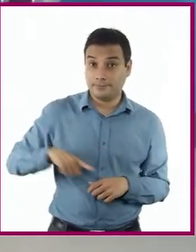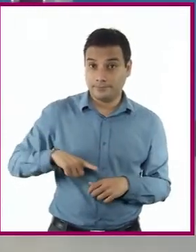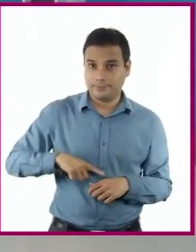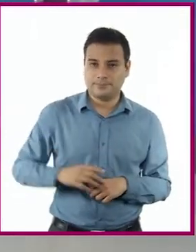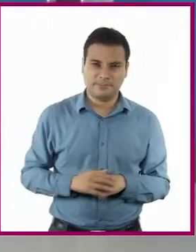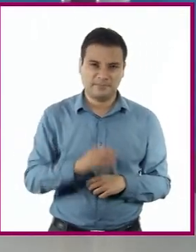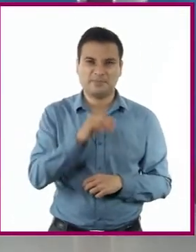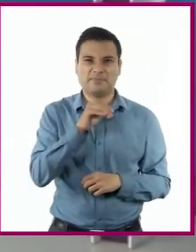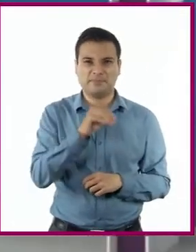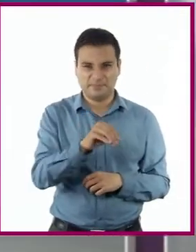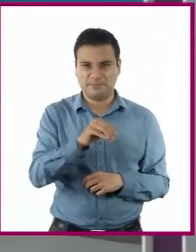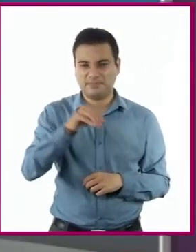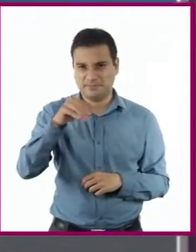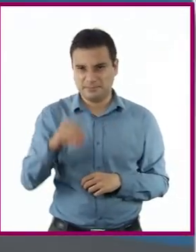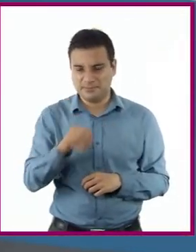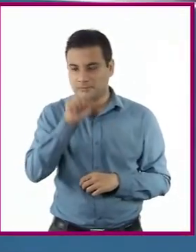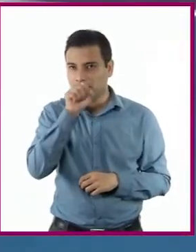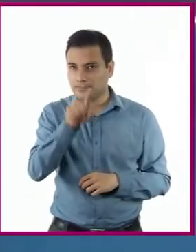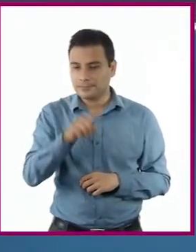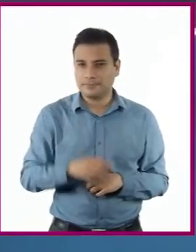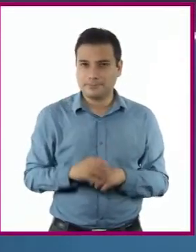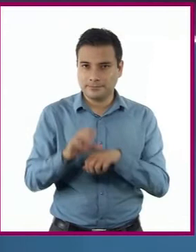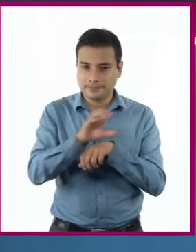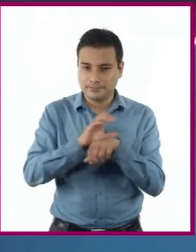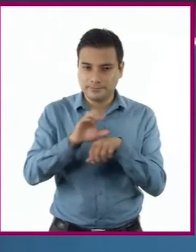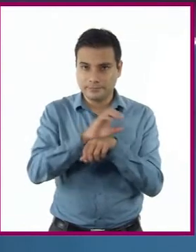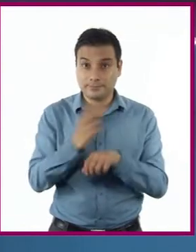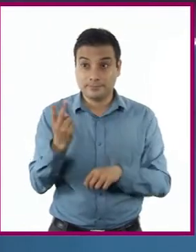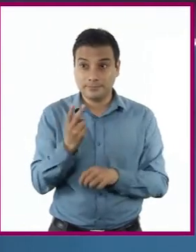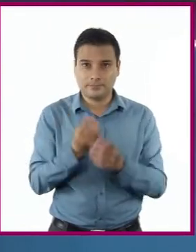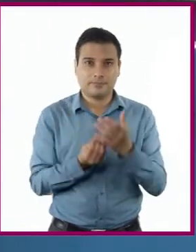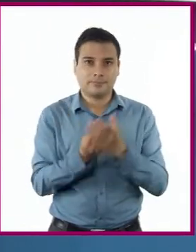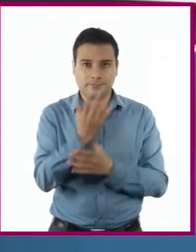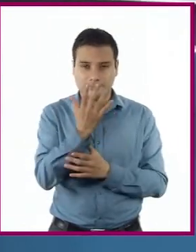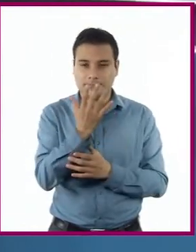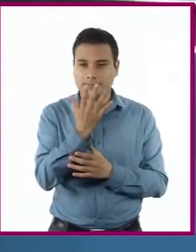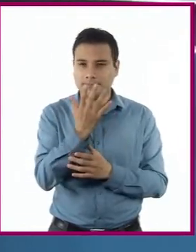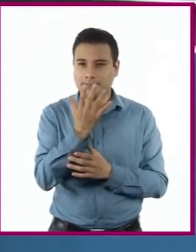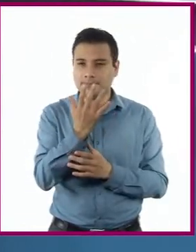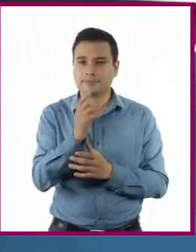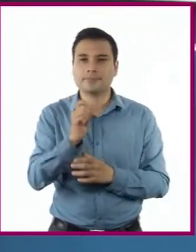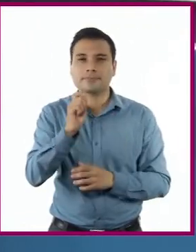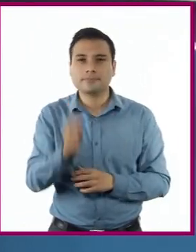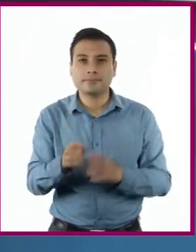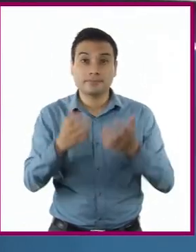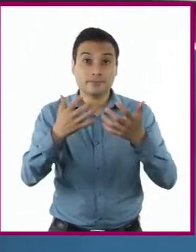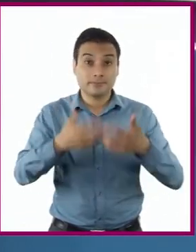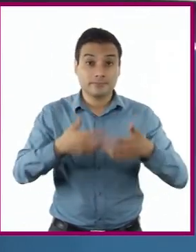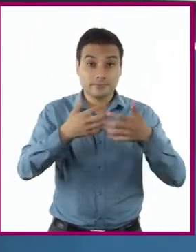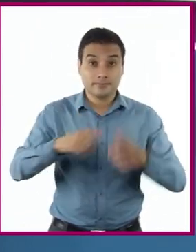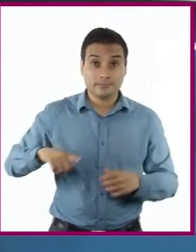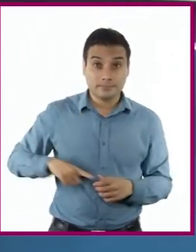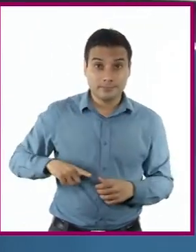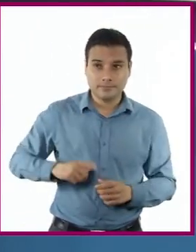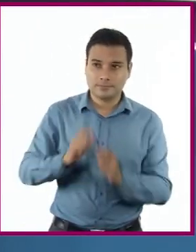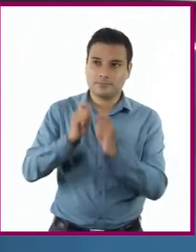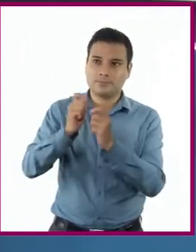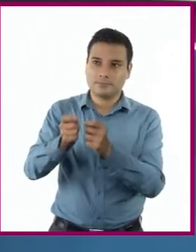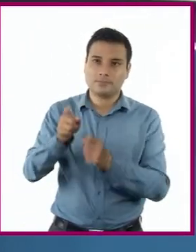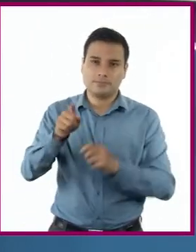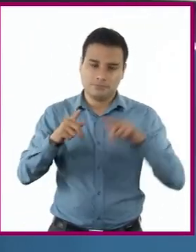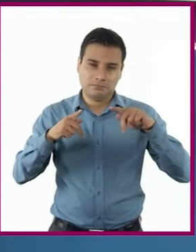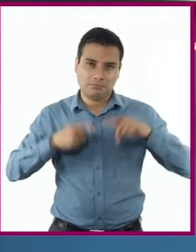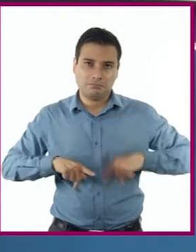y Salinas de Gortari pusieron en marcha una estrategia de privatización, vender las empresas del gobierno a la iniciativa